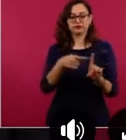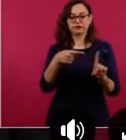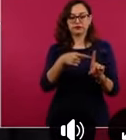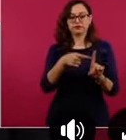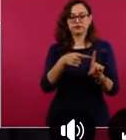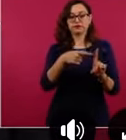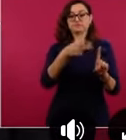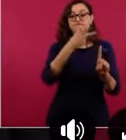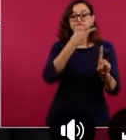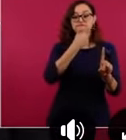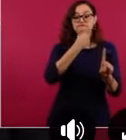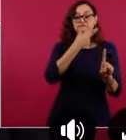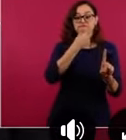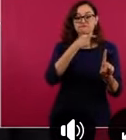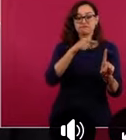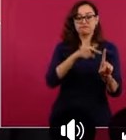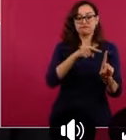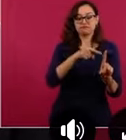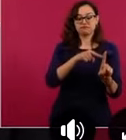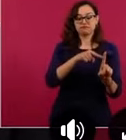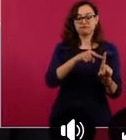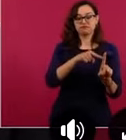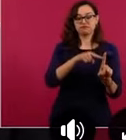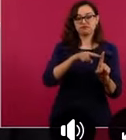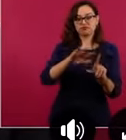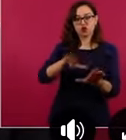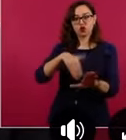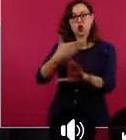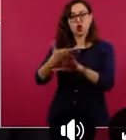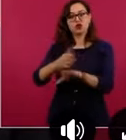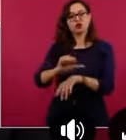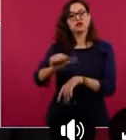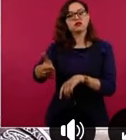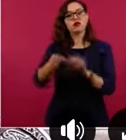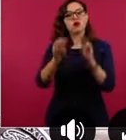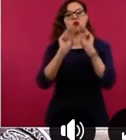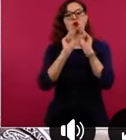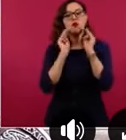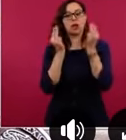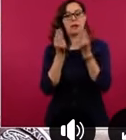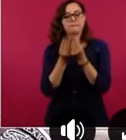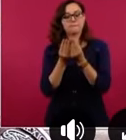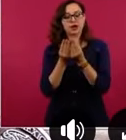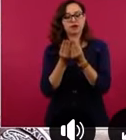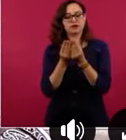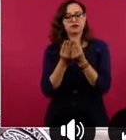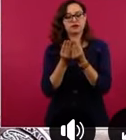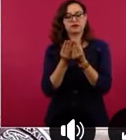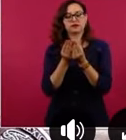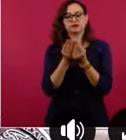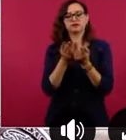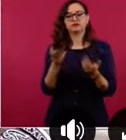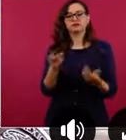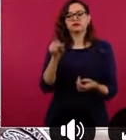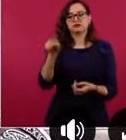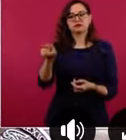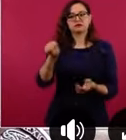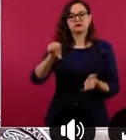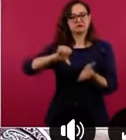atentado contra gente ligada a otro sujeto criminal de ese lugar apodado El